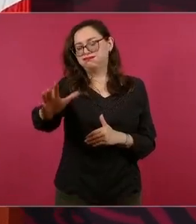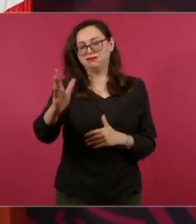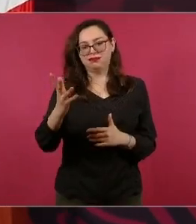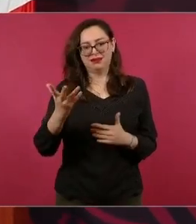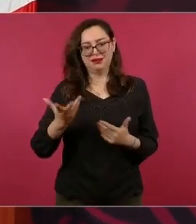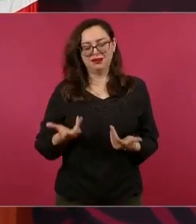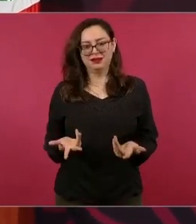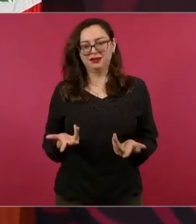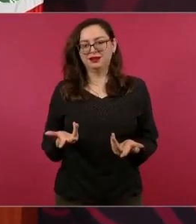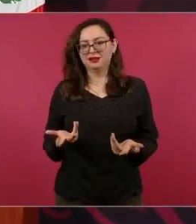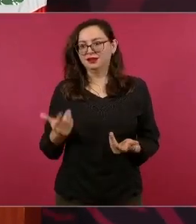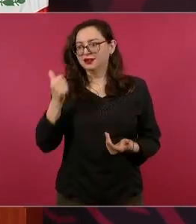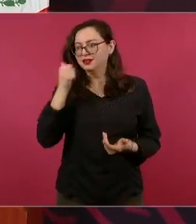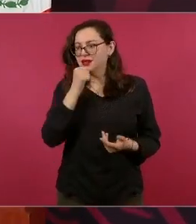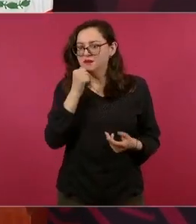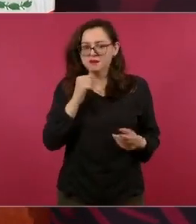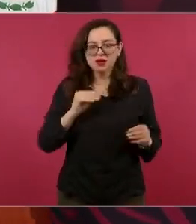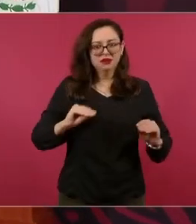en todos los movimientos.